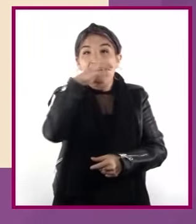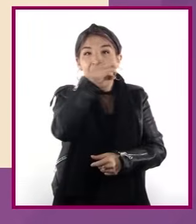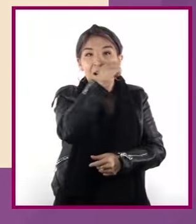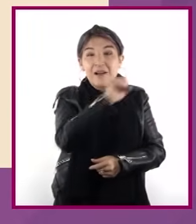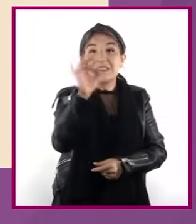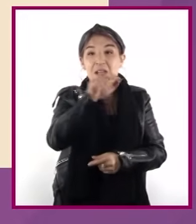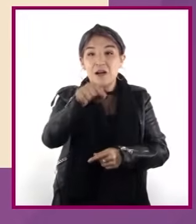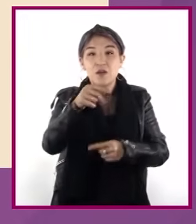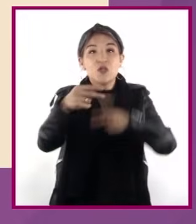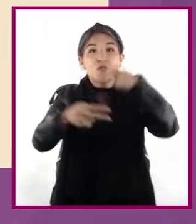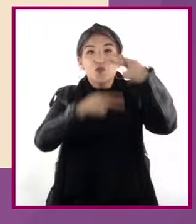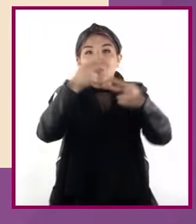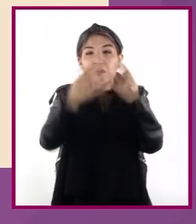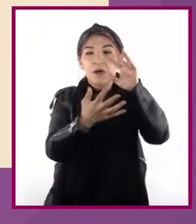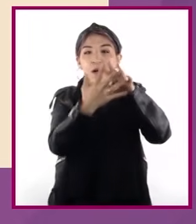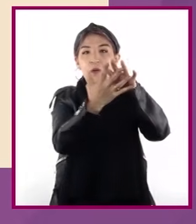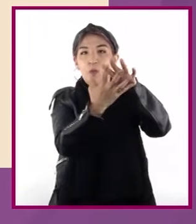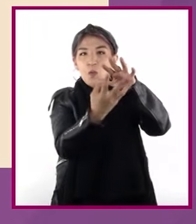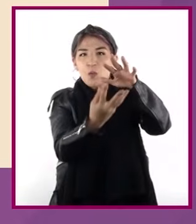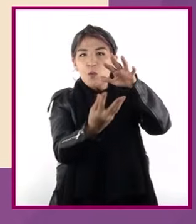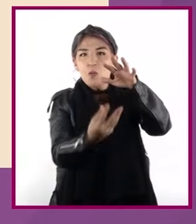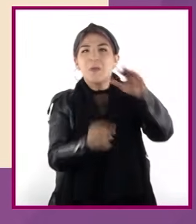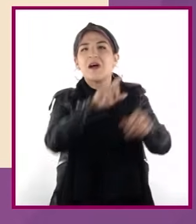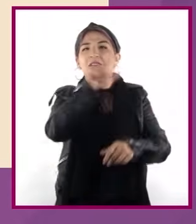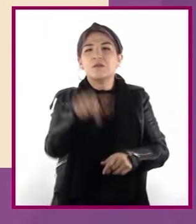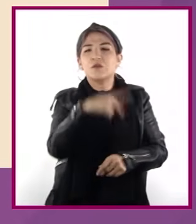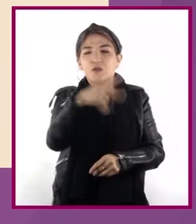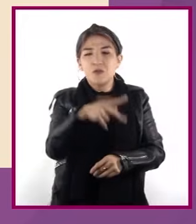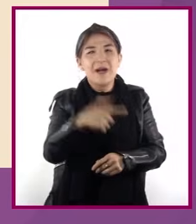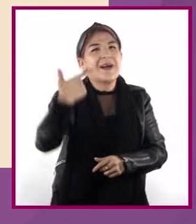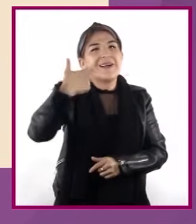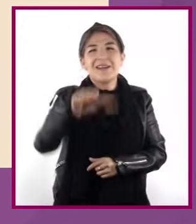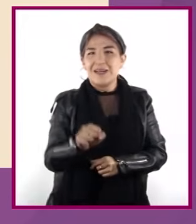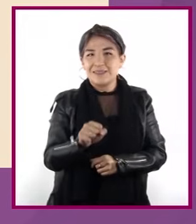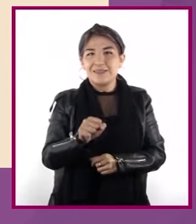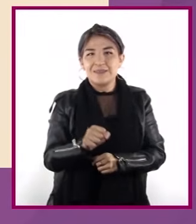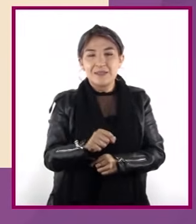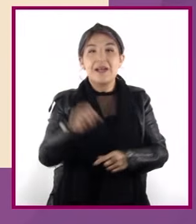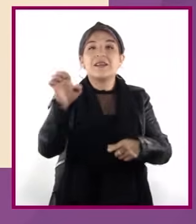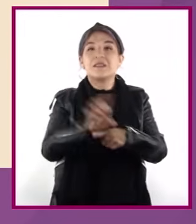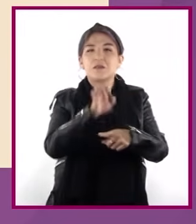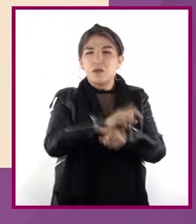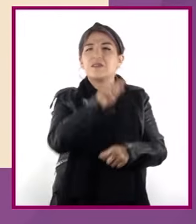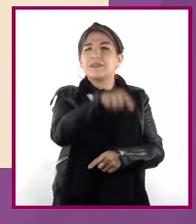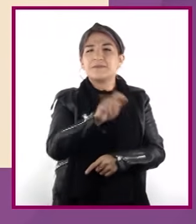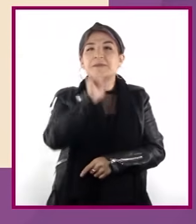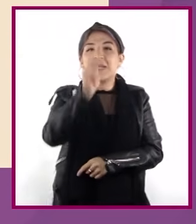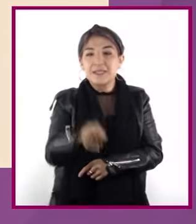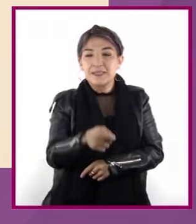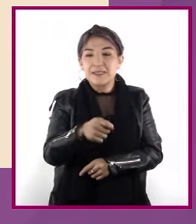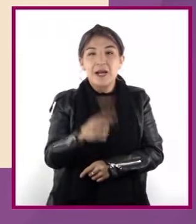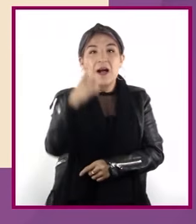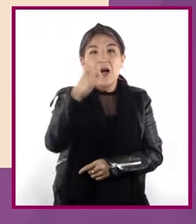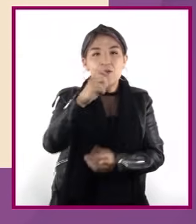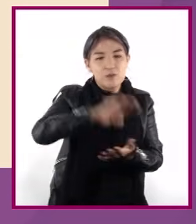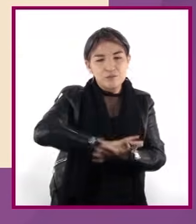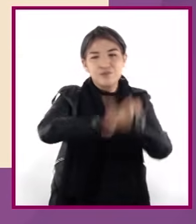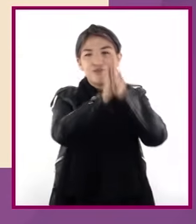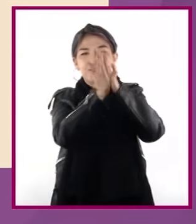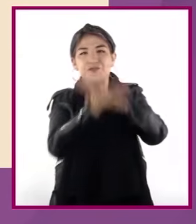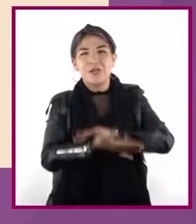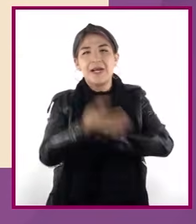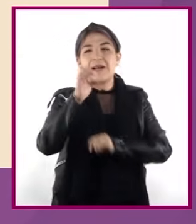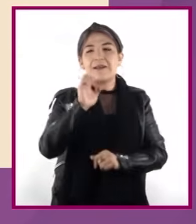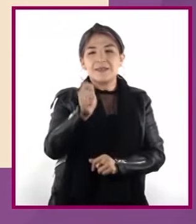las partículas del fondo se desprenden para comportarse como gas. Entonces se dice que el líquido entra en